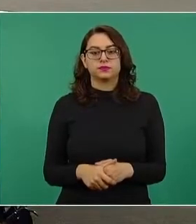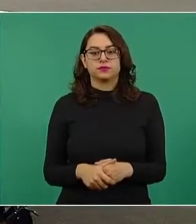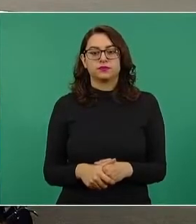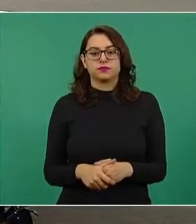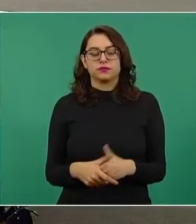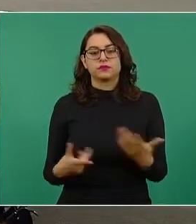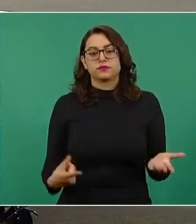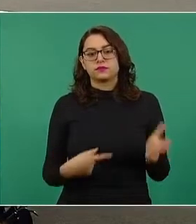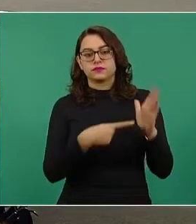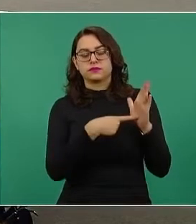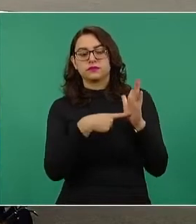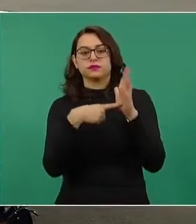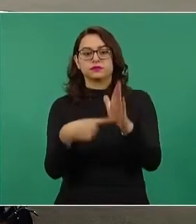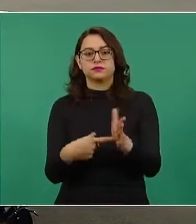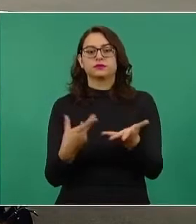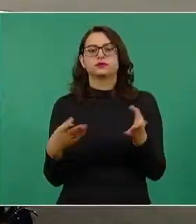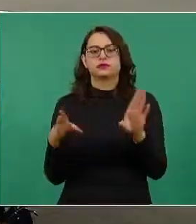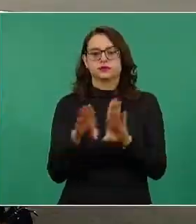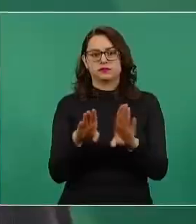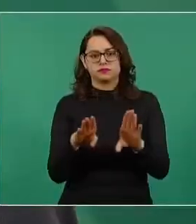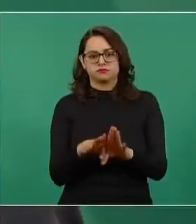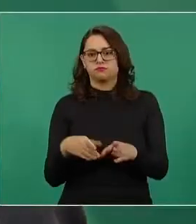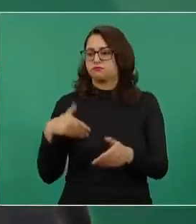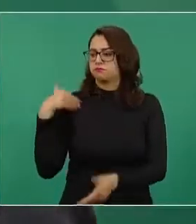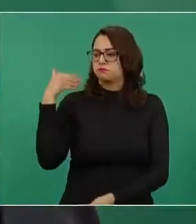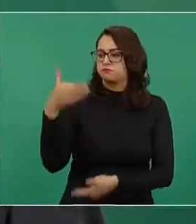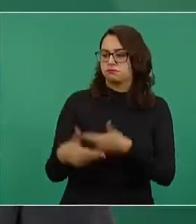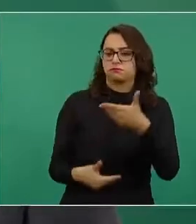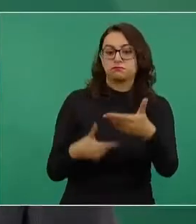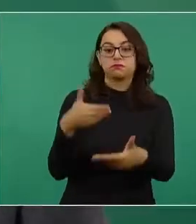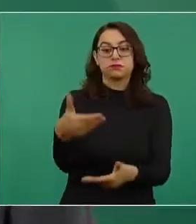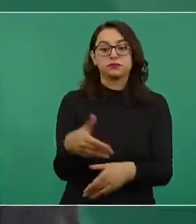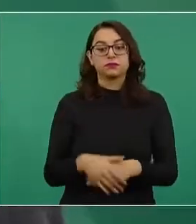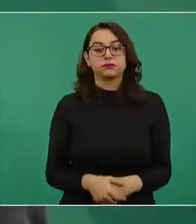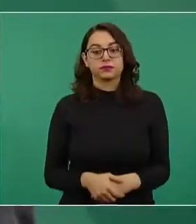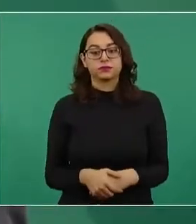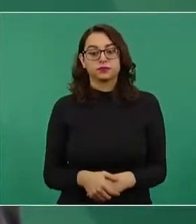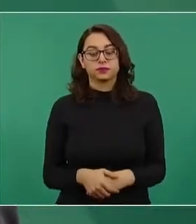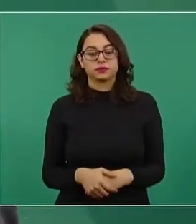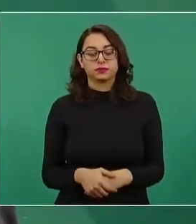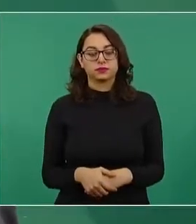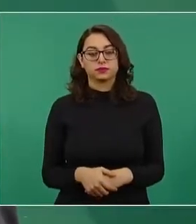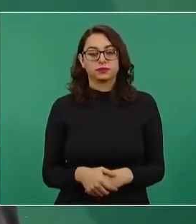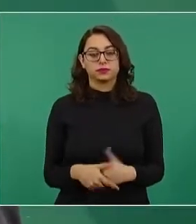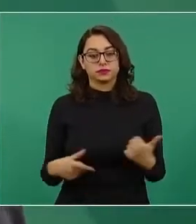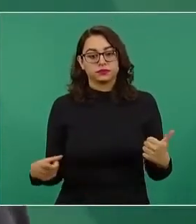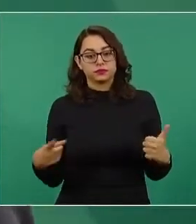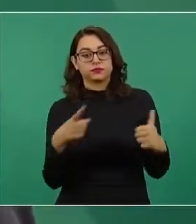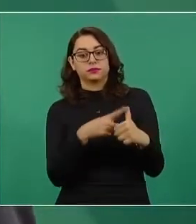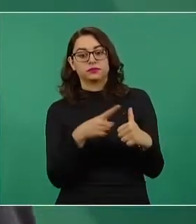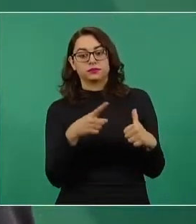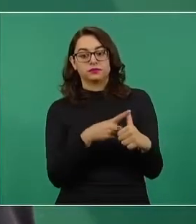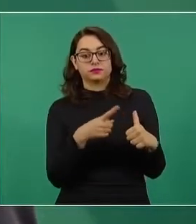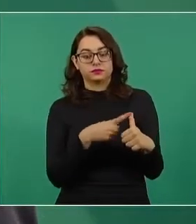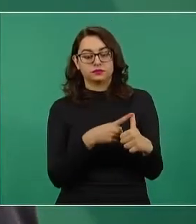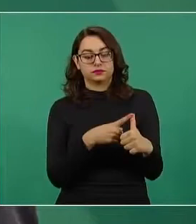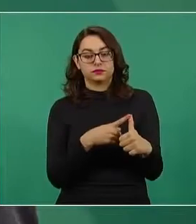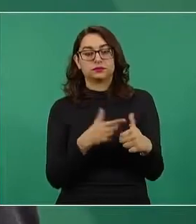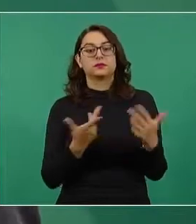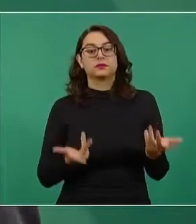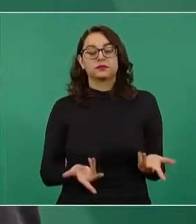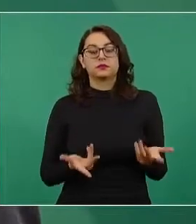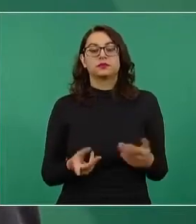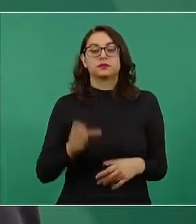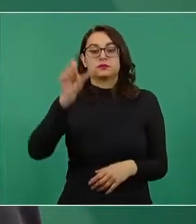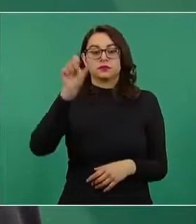es lo que sigue, cuáles son los siguientes pasos y cómo continúa el programa. Si me pasan la primero vamos a dar una actualización.